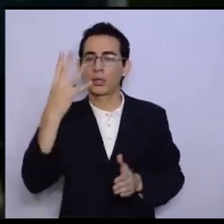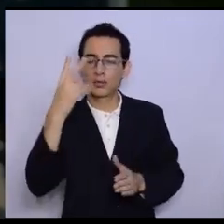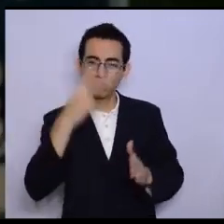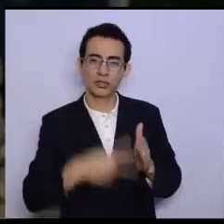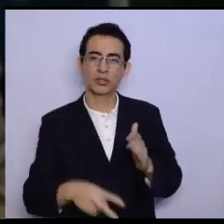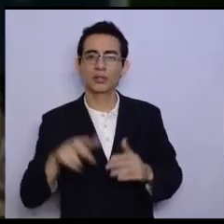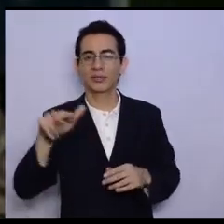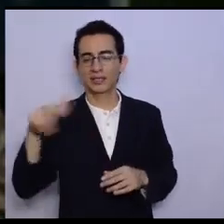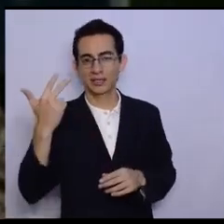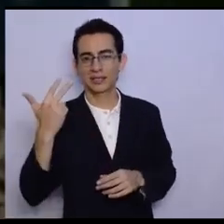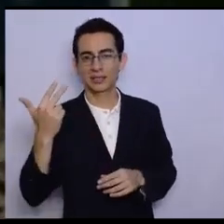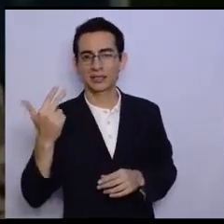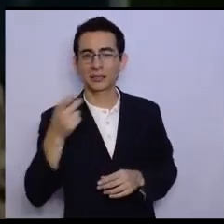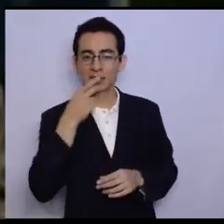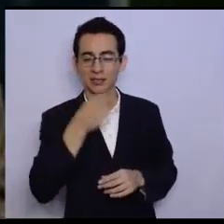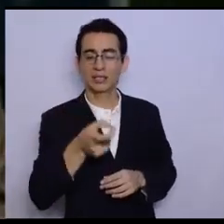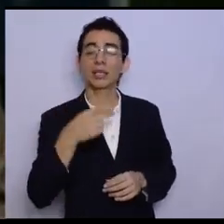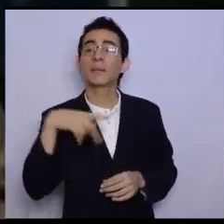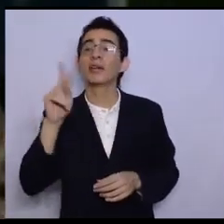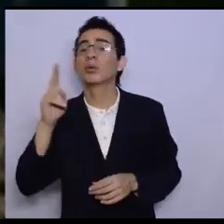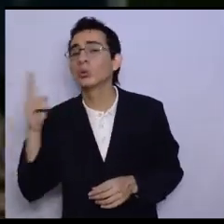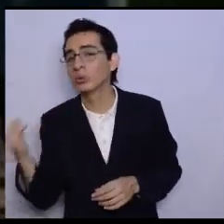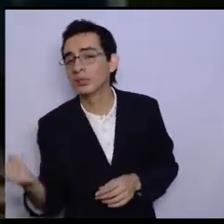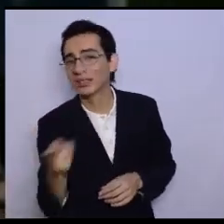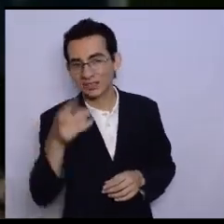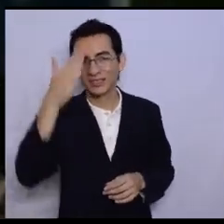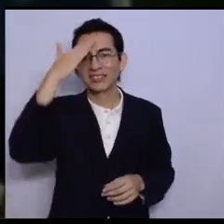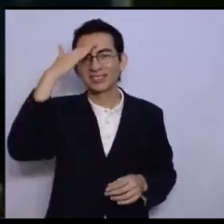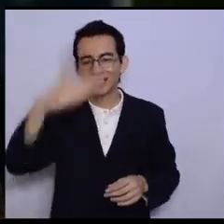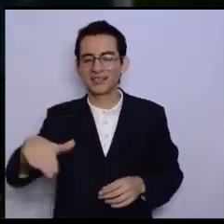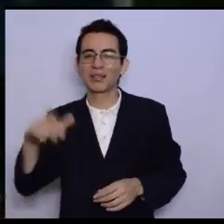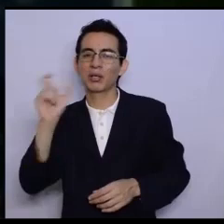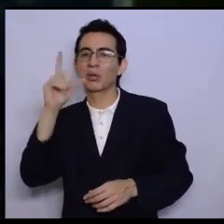yo se los leo, dice: pues vosotros sabéis que a causa